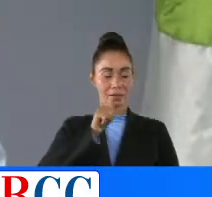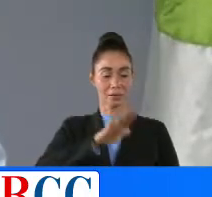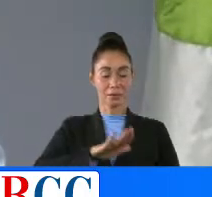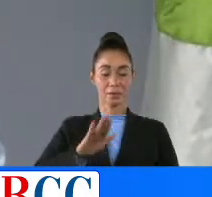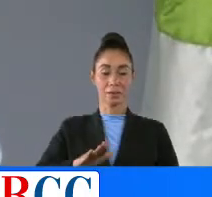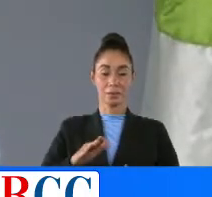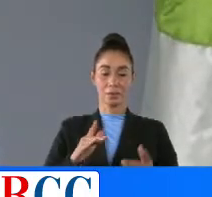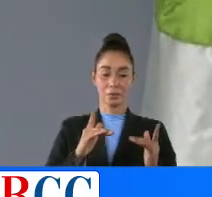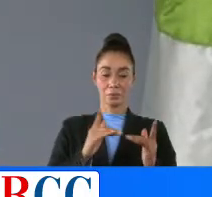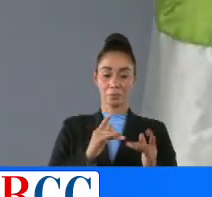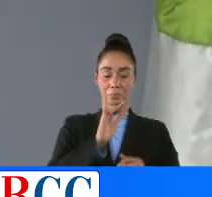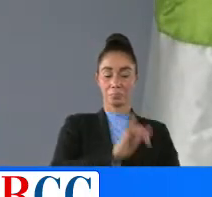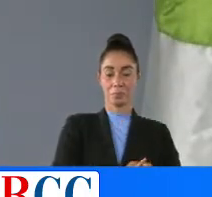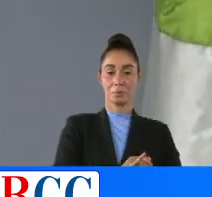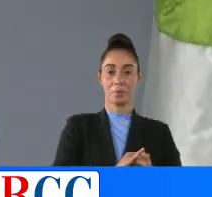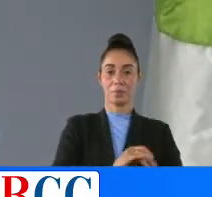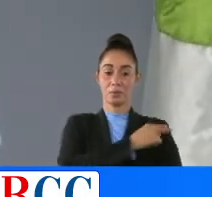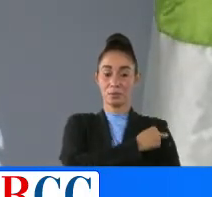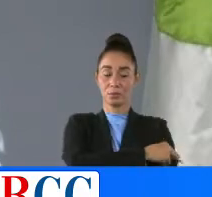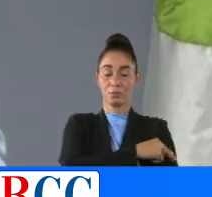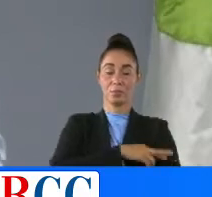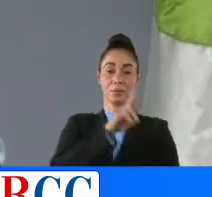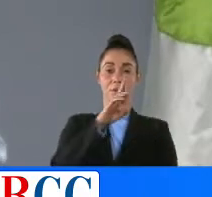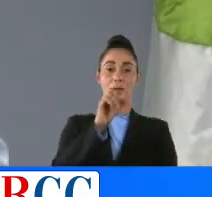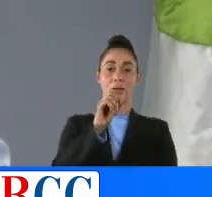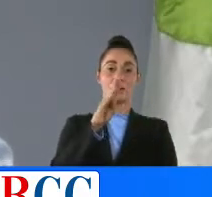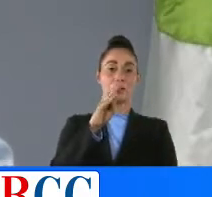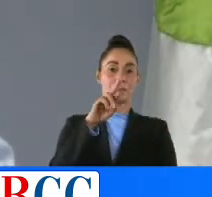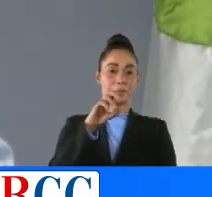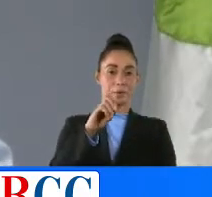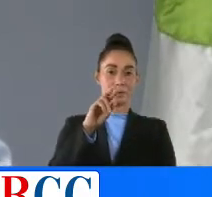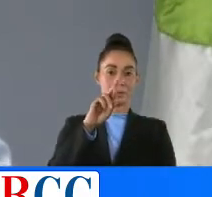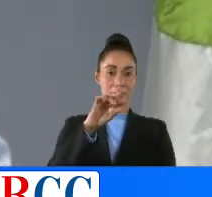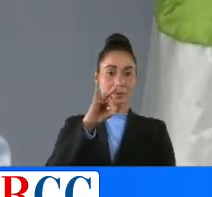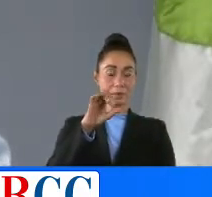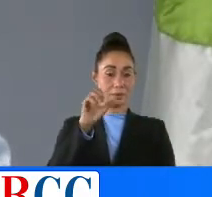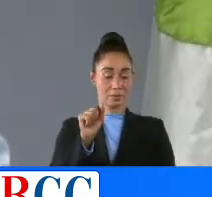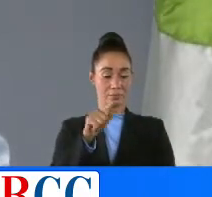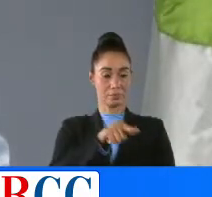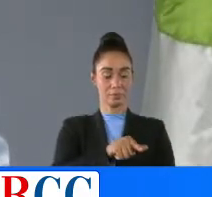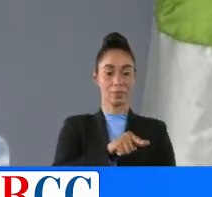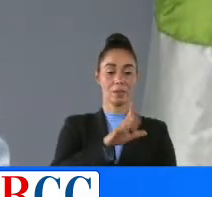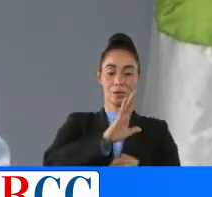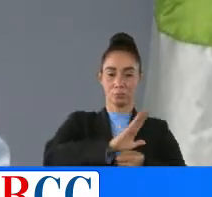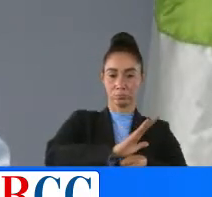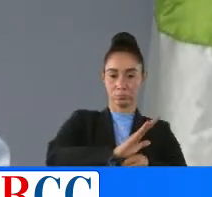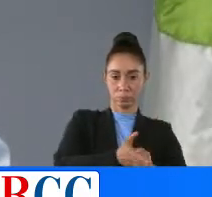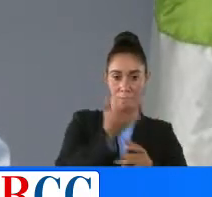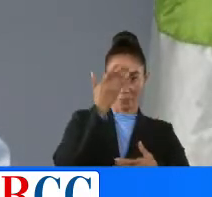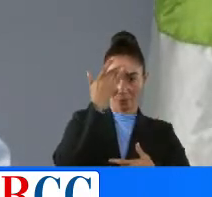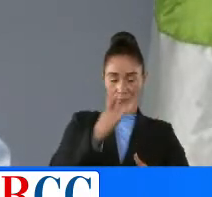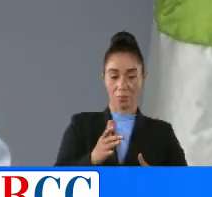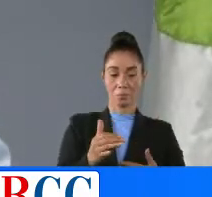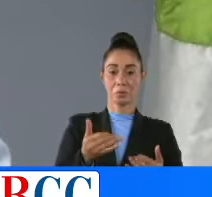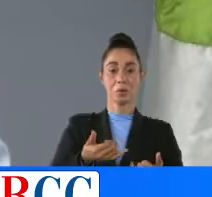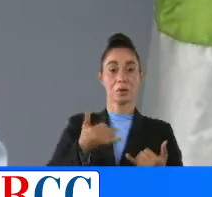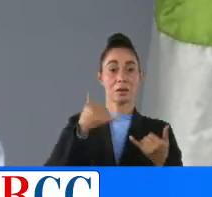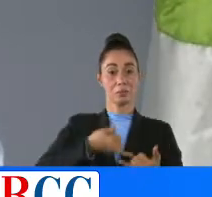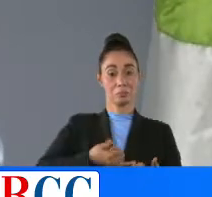el Robert Reed con COVID-19. Sin embargo, esta madrugada